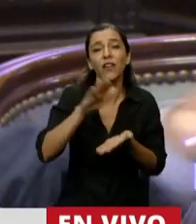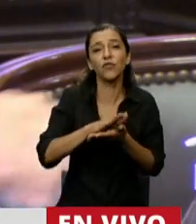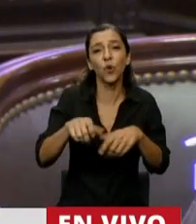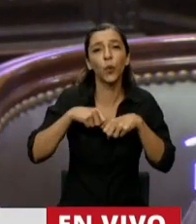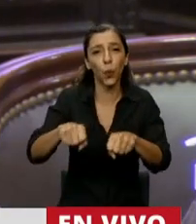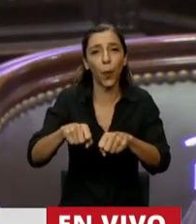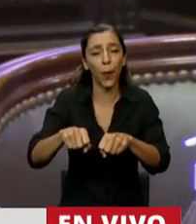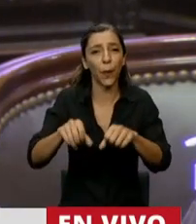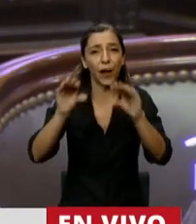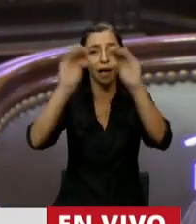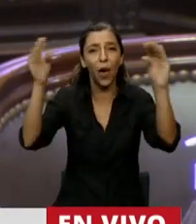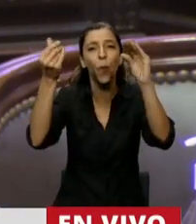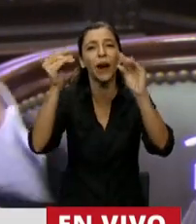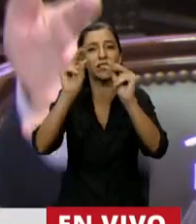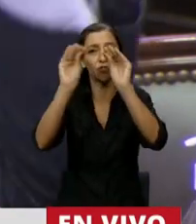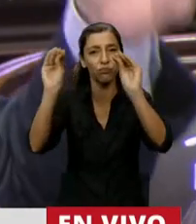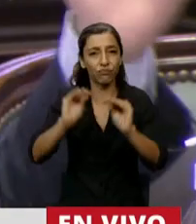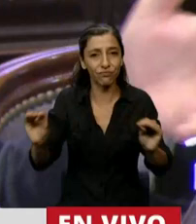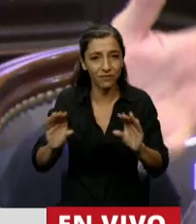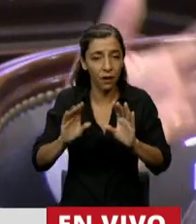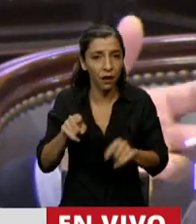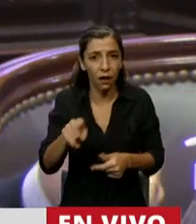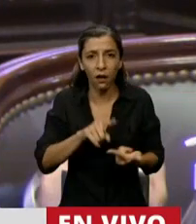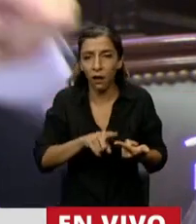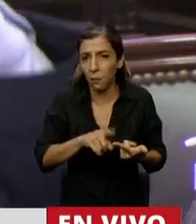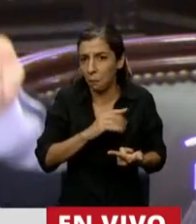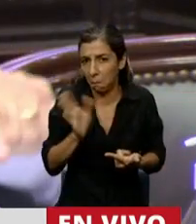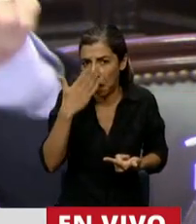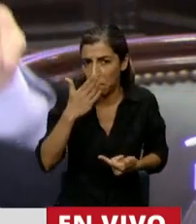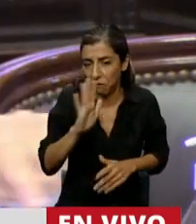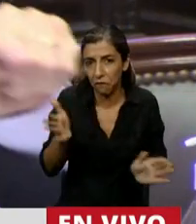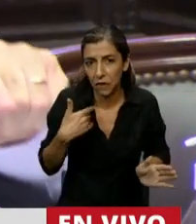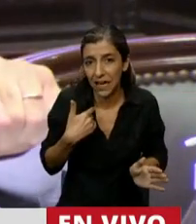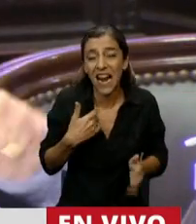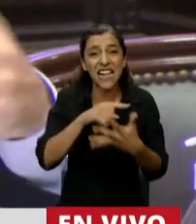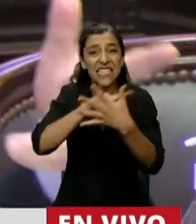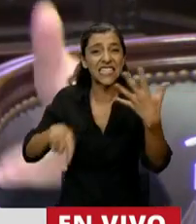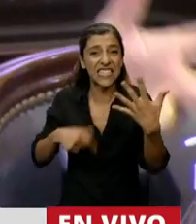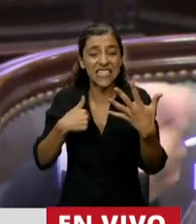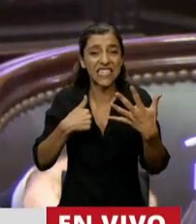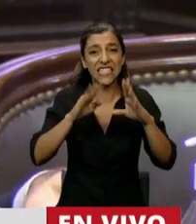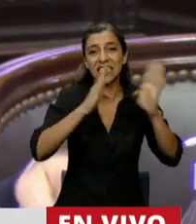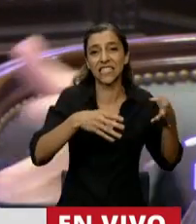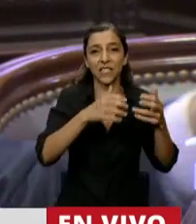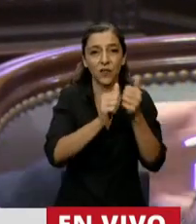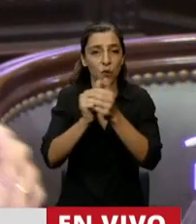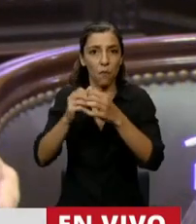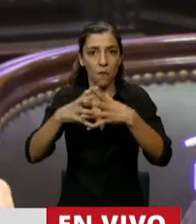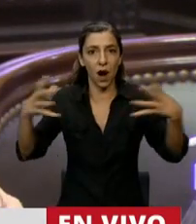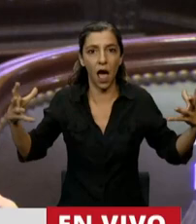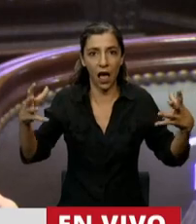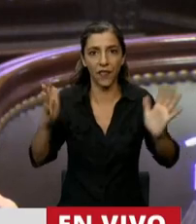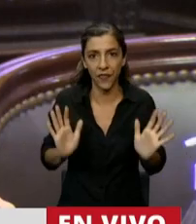acaba de reglamentar. Y los 5 que se apoderan del comercio minorista, que molestan, yo iba a decir joden, la